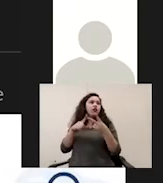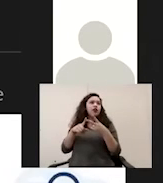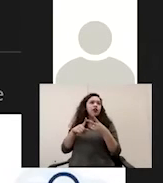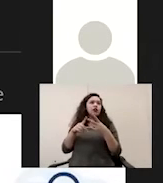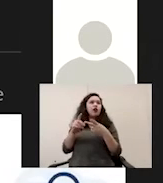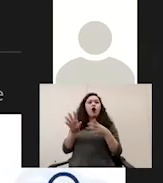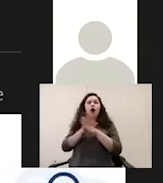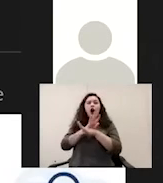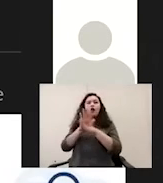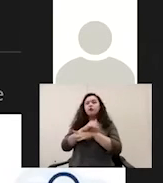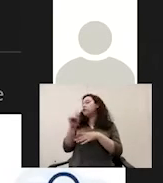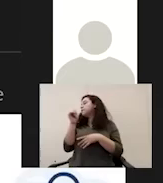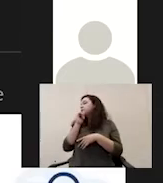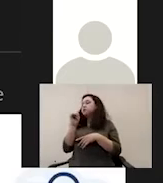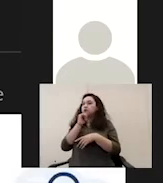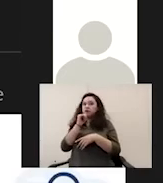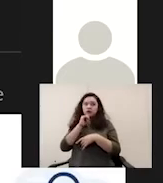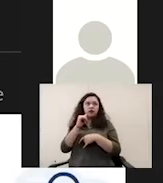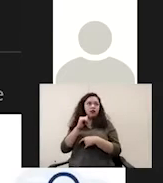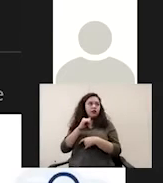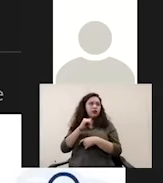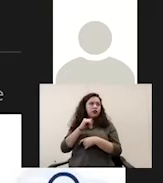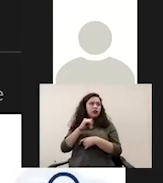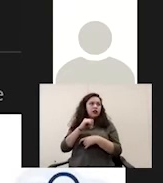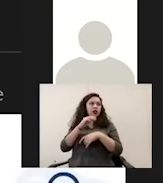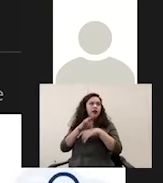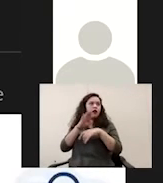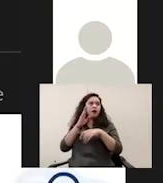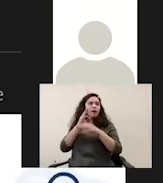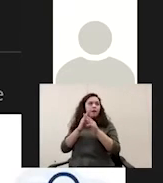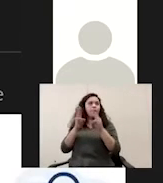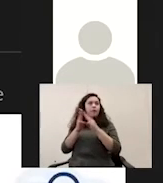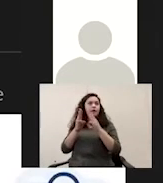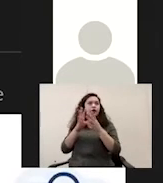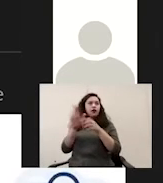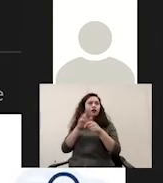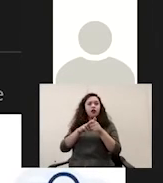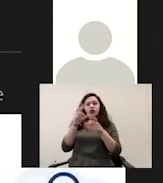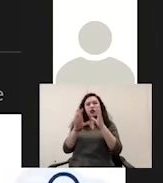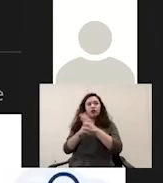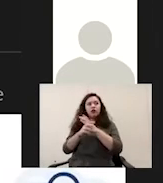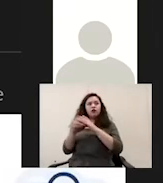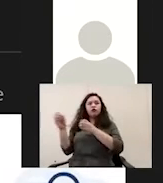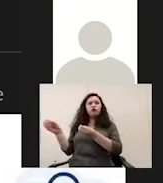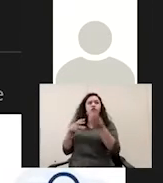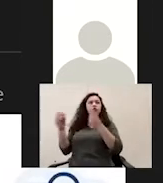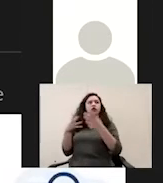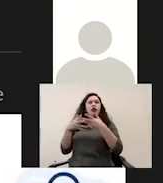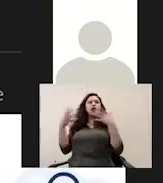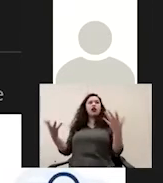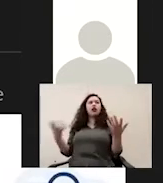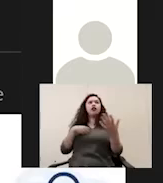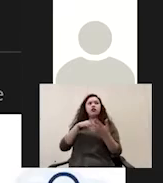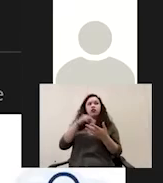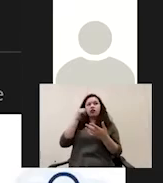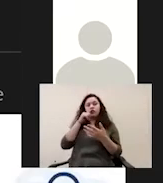reemplazadas, entonces la cantidad de materia orgánica que arrastra por todas esas tuberías es muy grande. Por lo tanto, es que nosotros siempre les